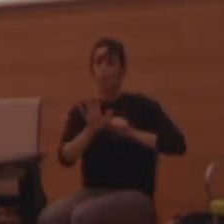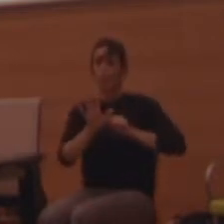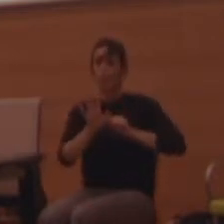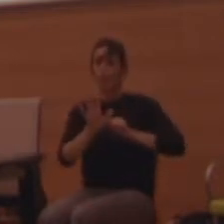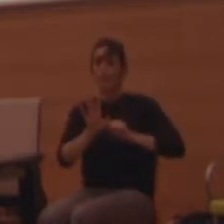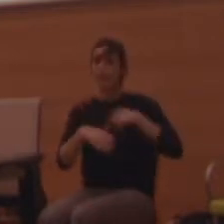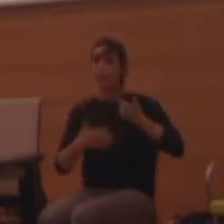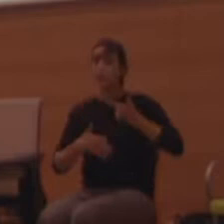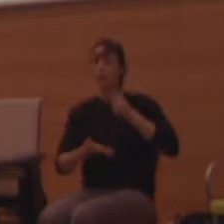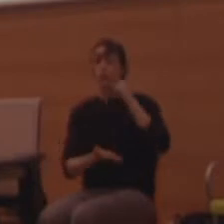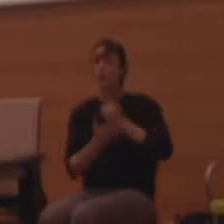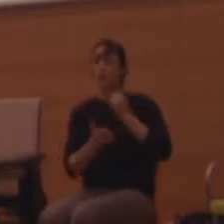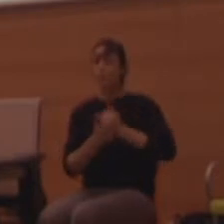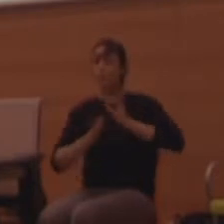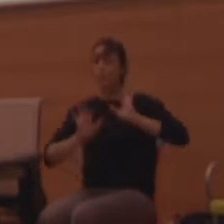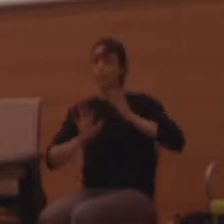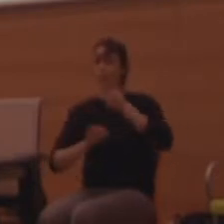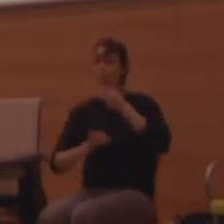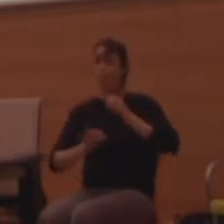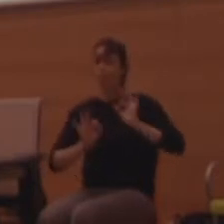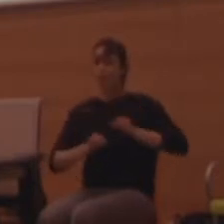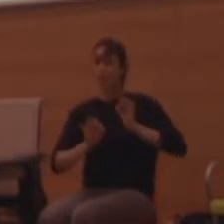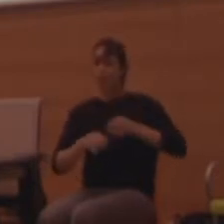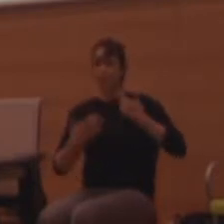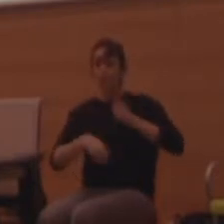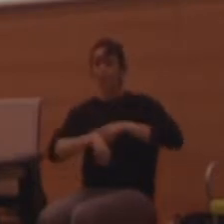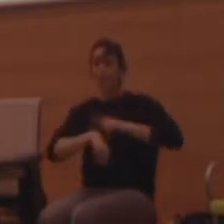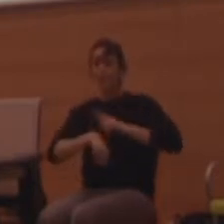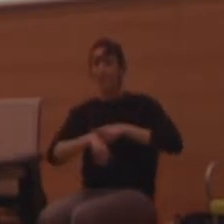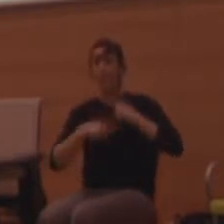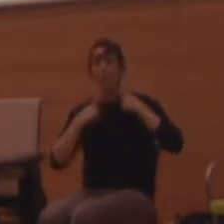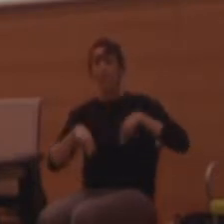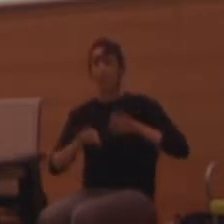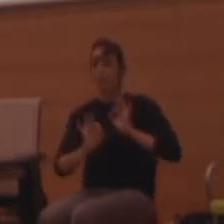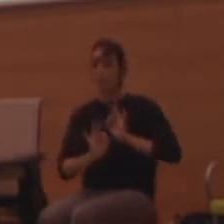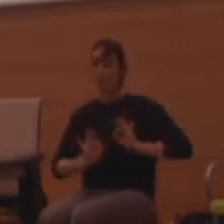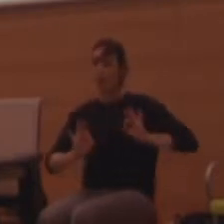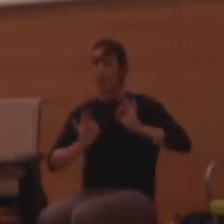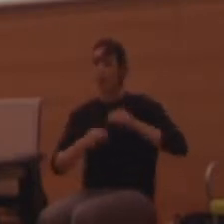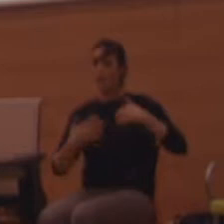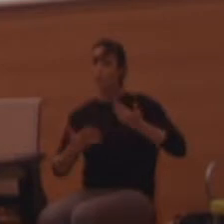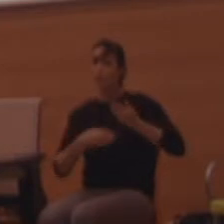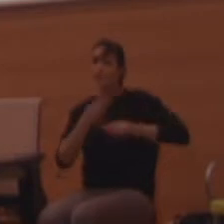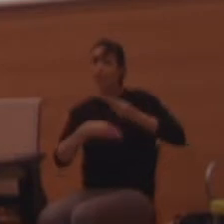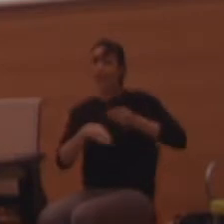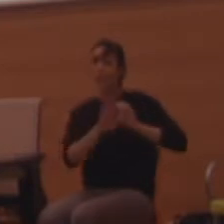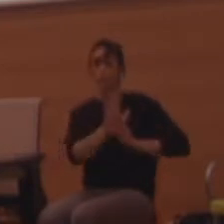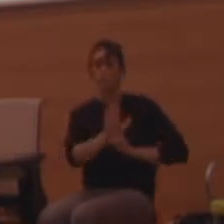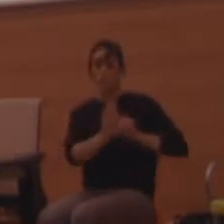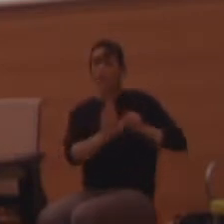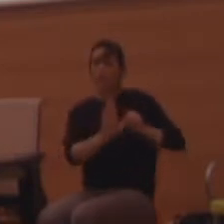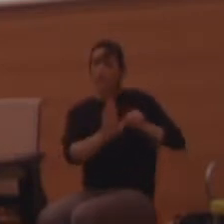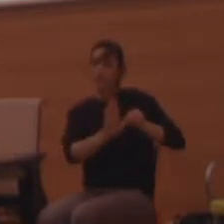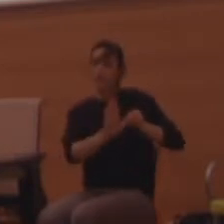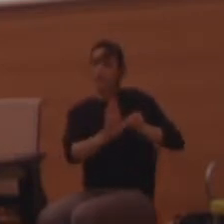la cual no perdemos nada de tiempo y hacemos una dorsiflexión del primer